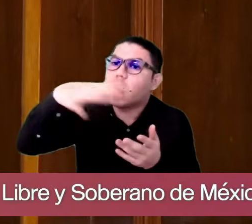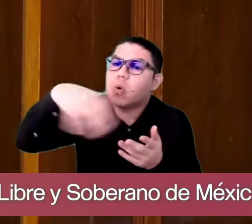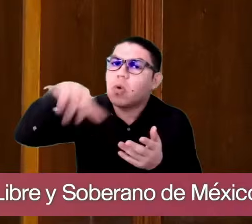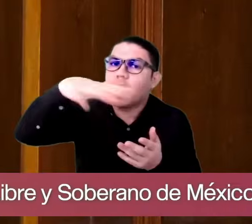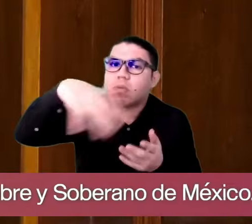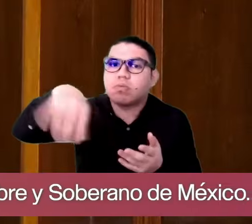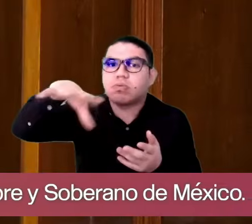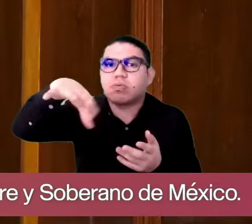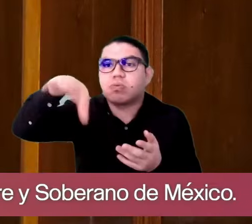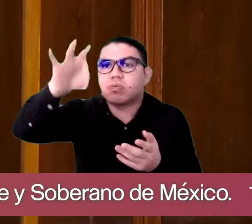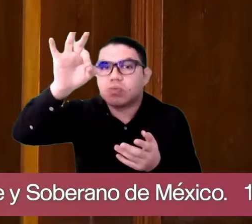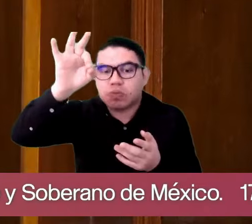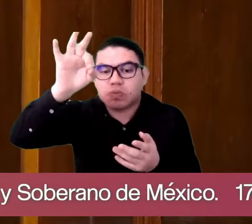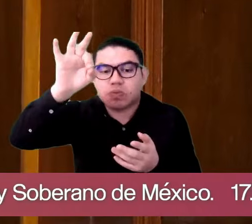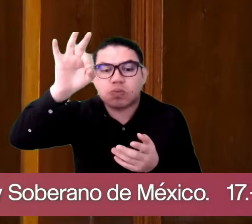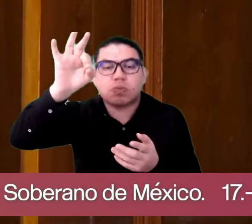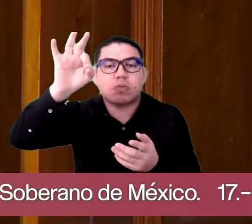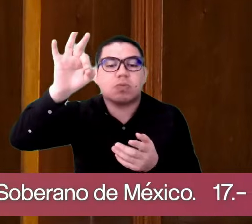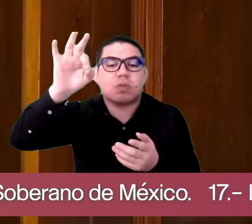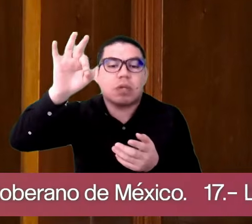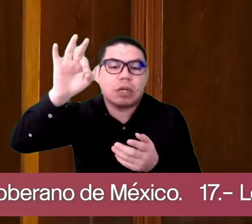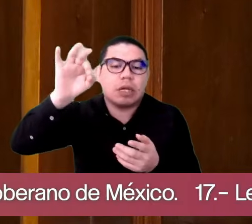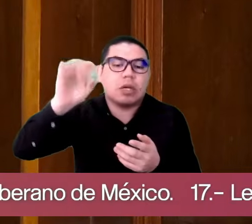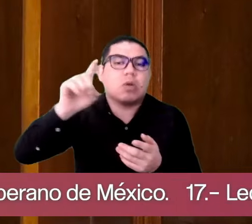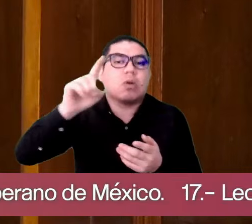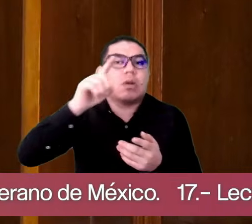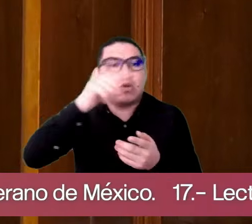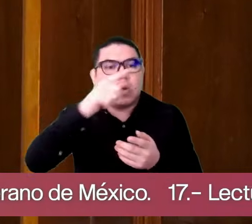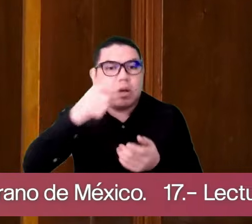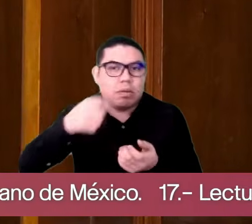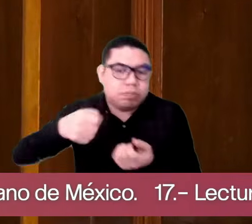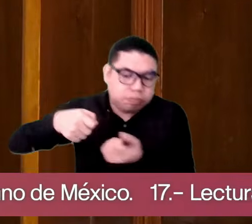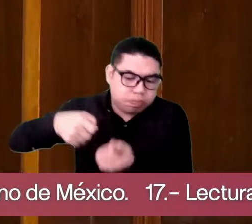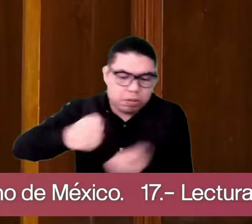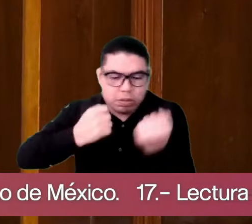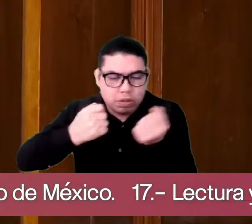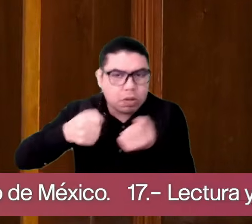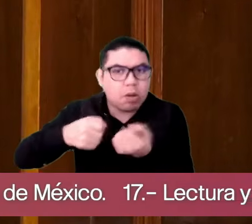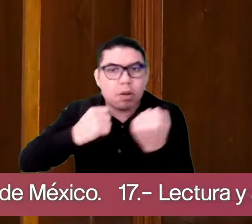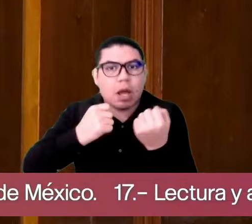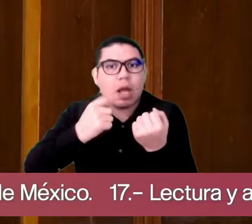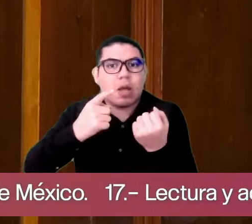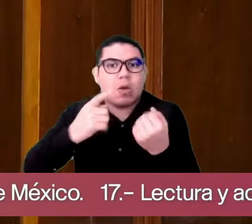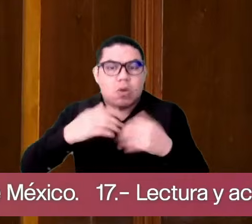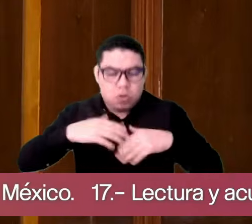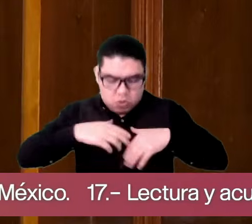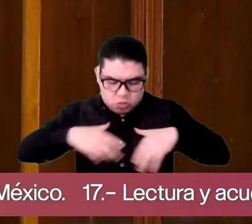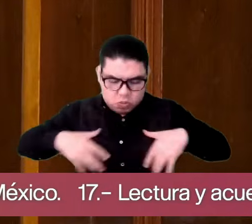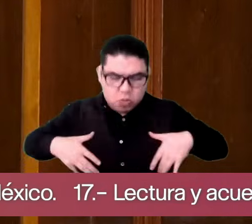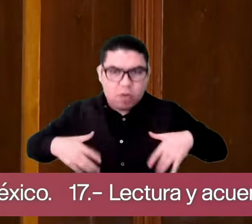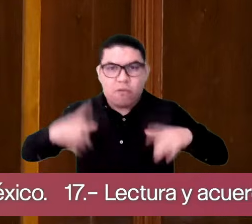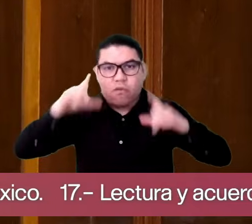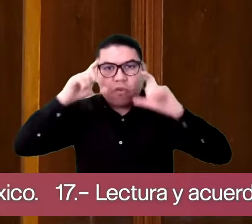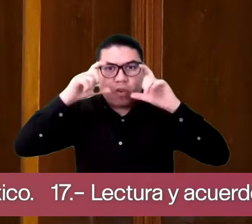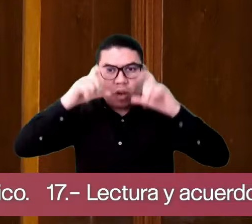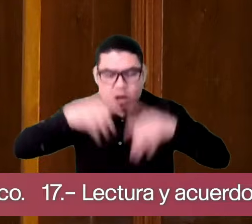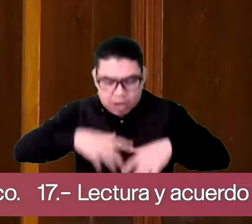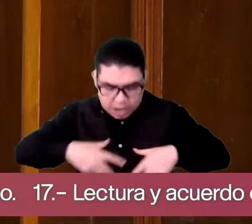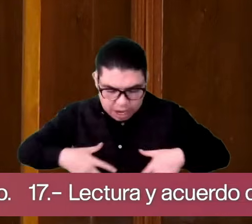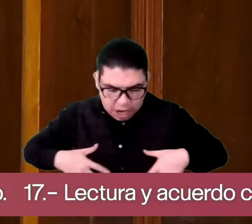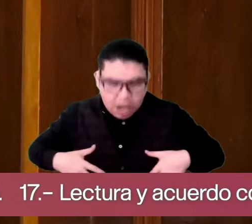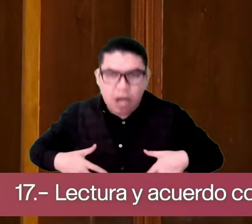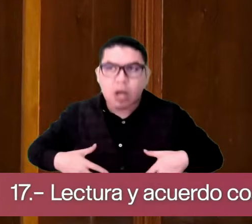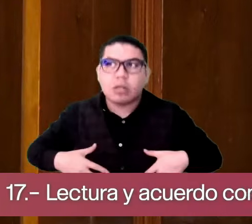propias manos, con palas, con fotografía al pecho, con la